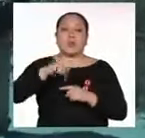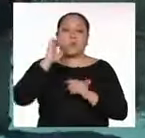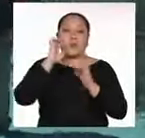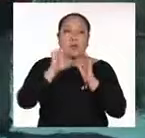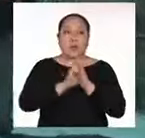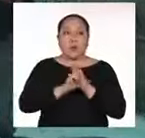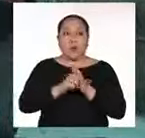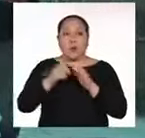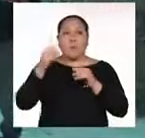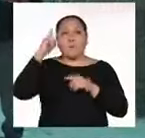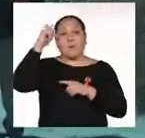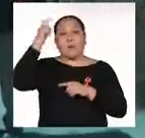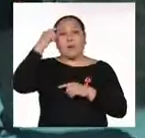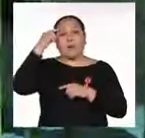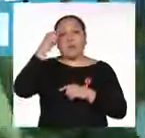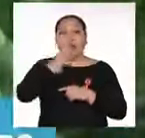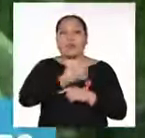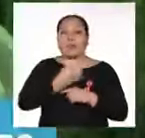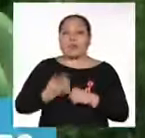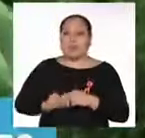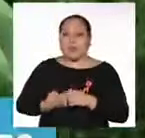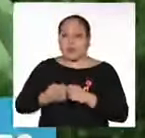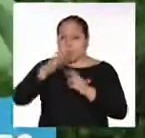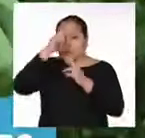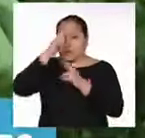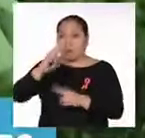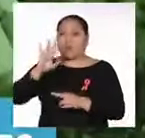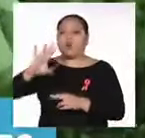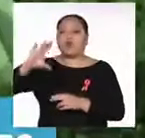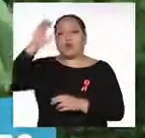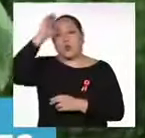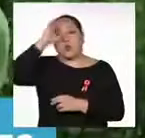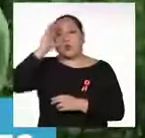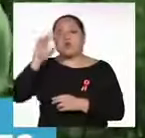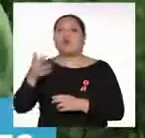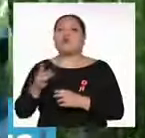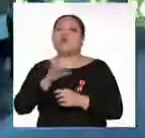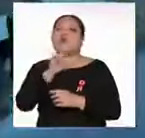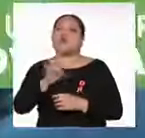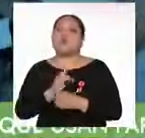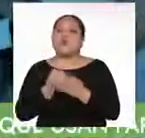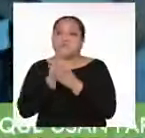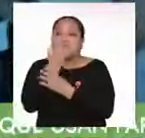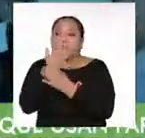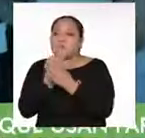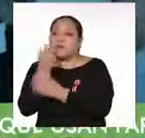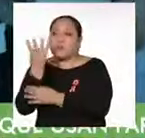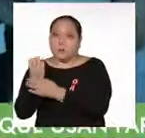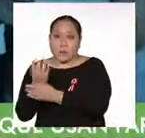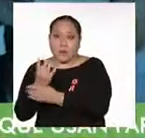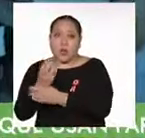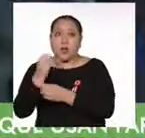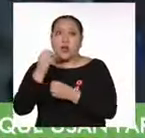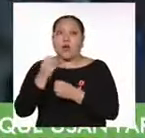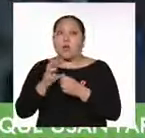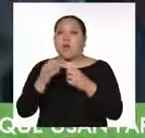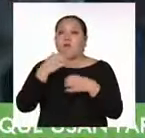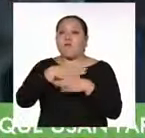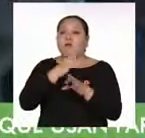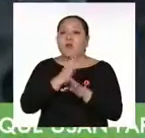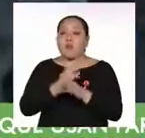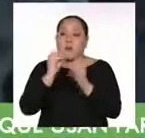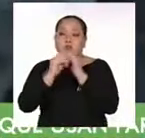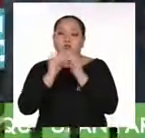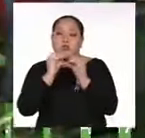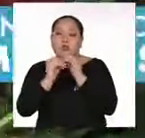de políticas públicas que respeten y consideren su conocimiento sobre el uso de plantas medicinales, los mecanismos que emplean para resolver